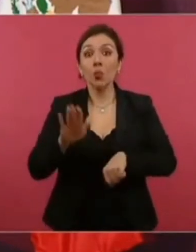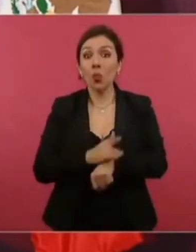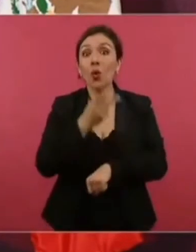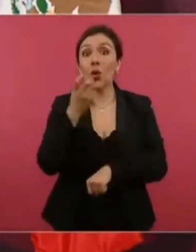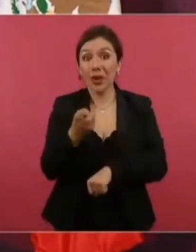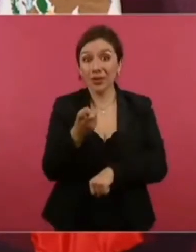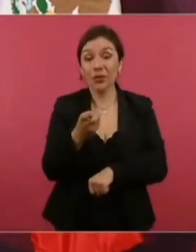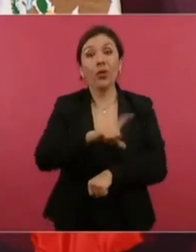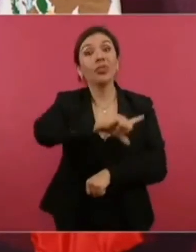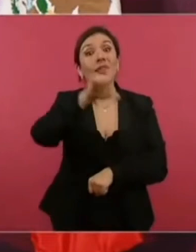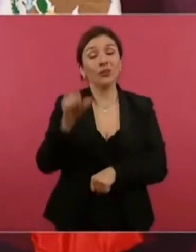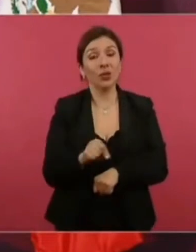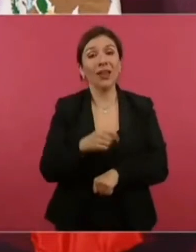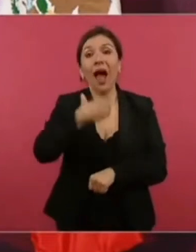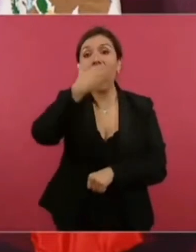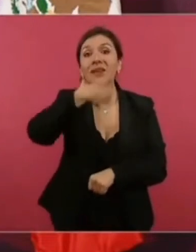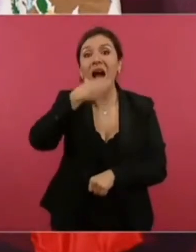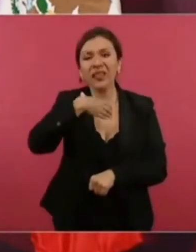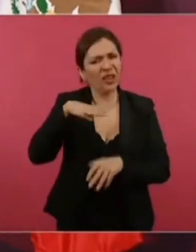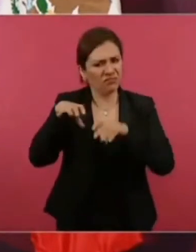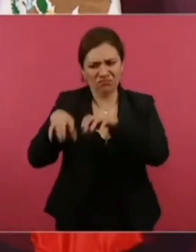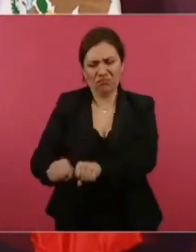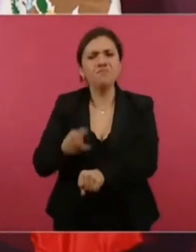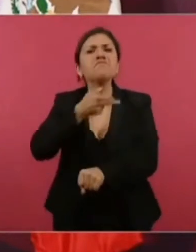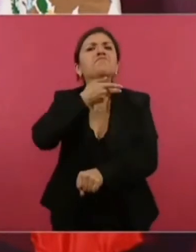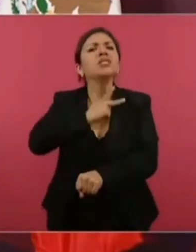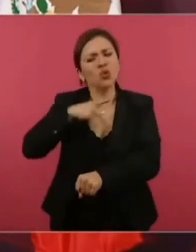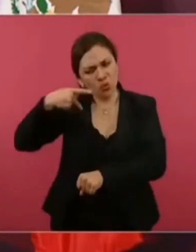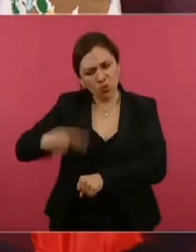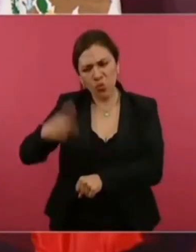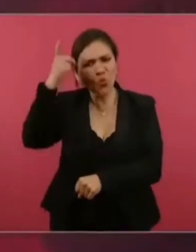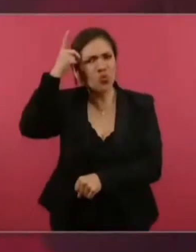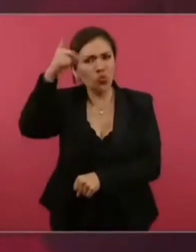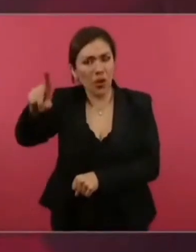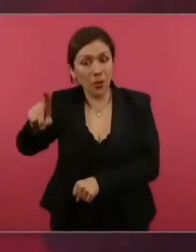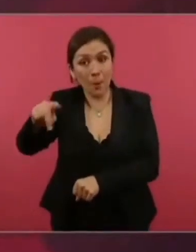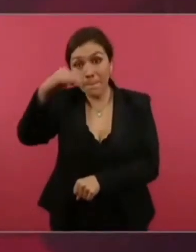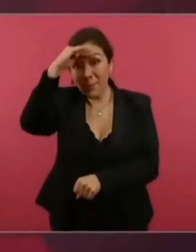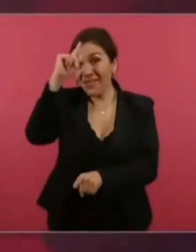se expropia el petróleo. No fue fácil,